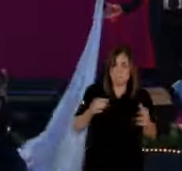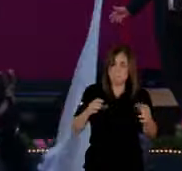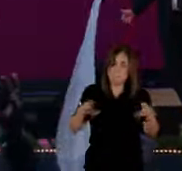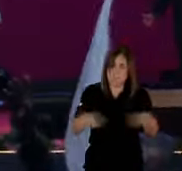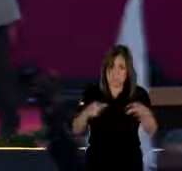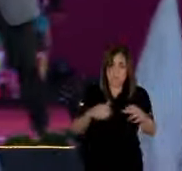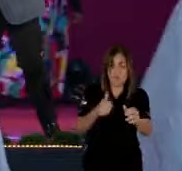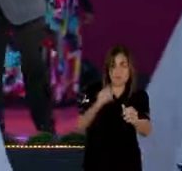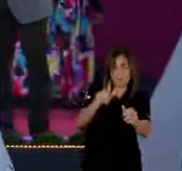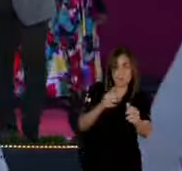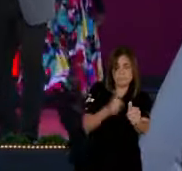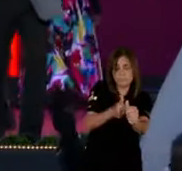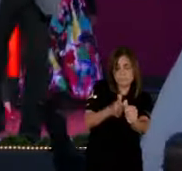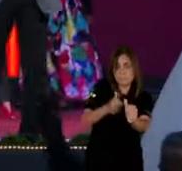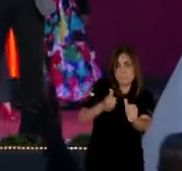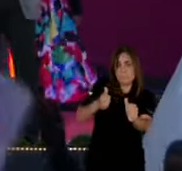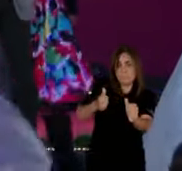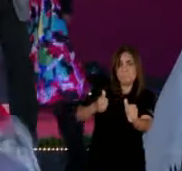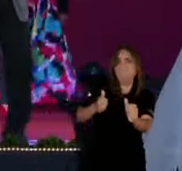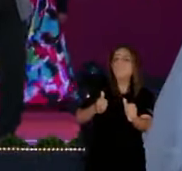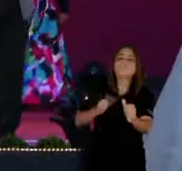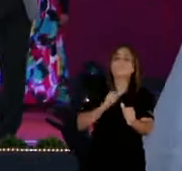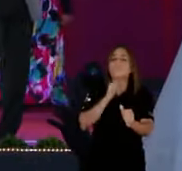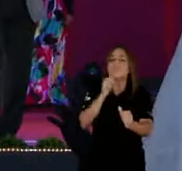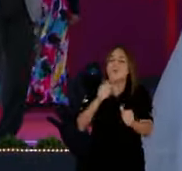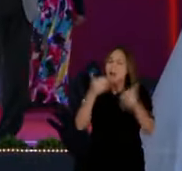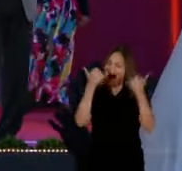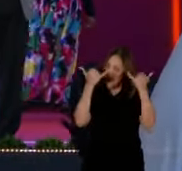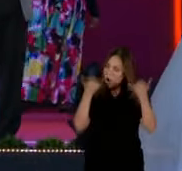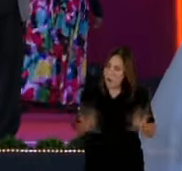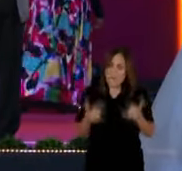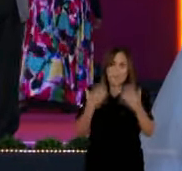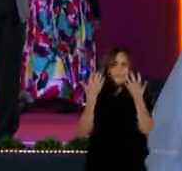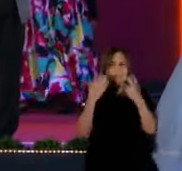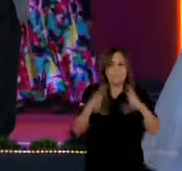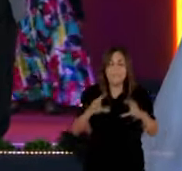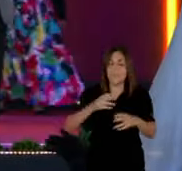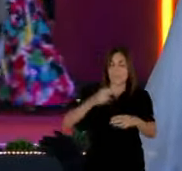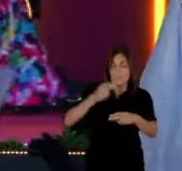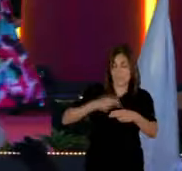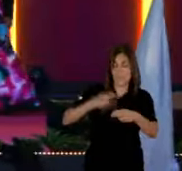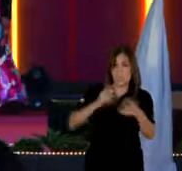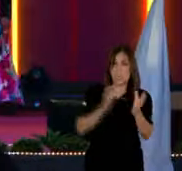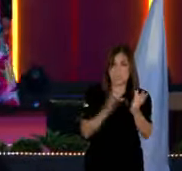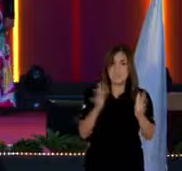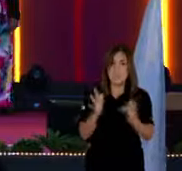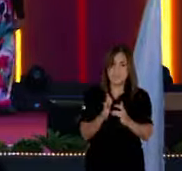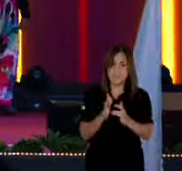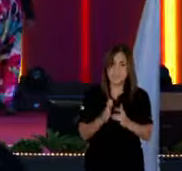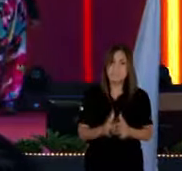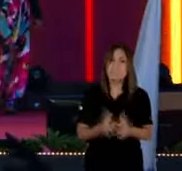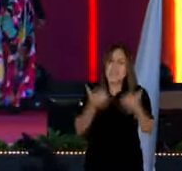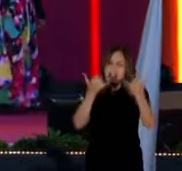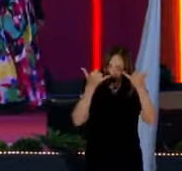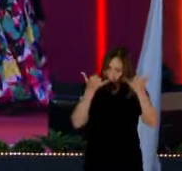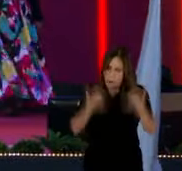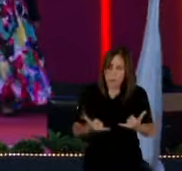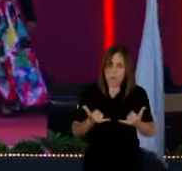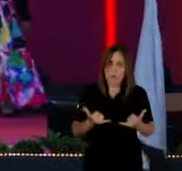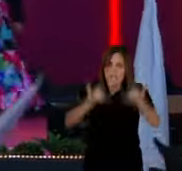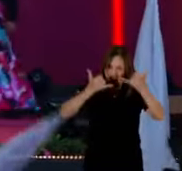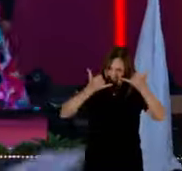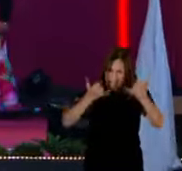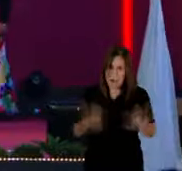Declaramos en el nombre de Jesús, en el nombre de Jesús, en el nombre de Jesús, que es hecho en esta hora, que